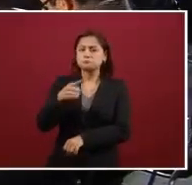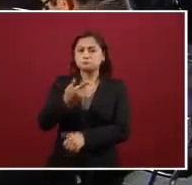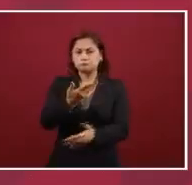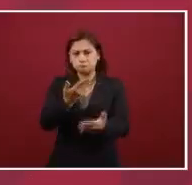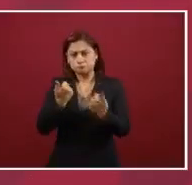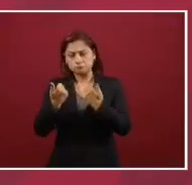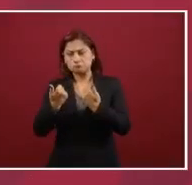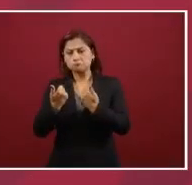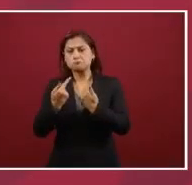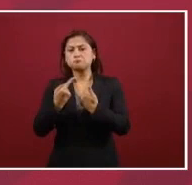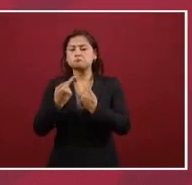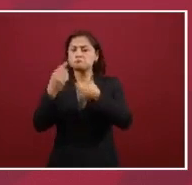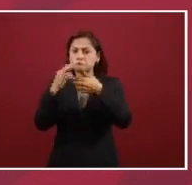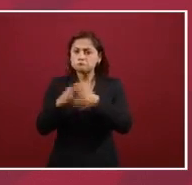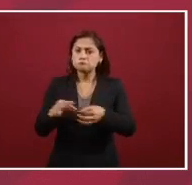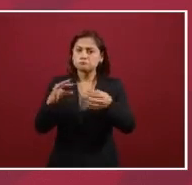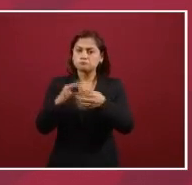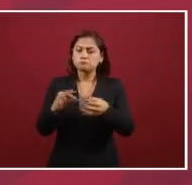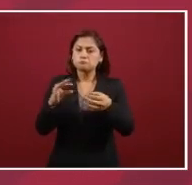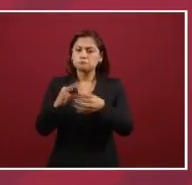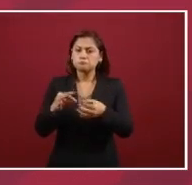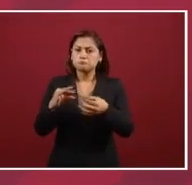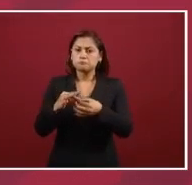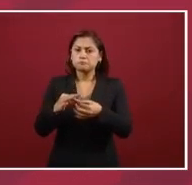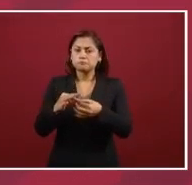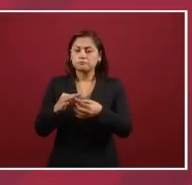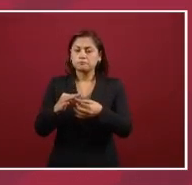de esa forma